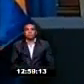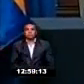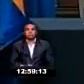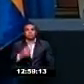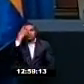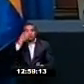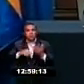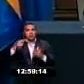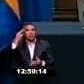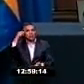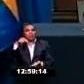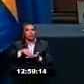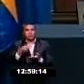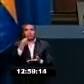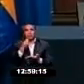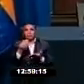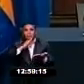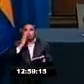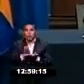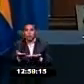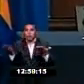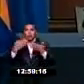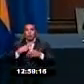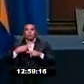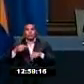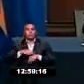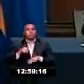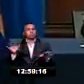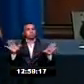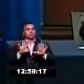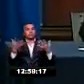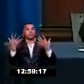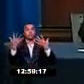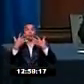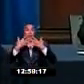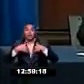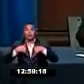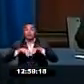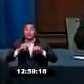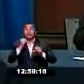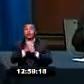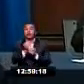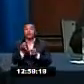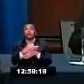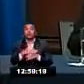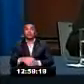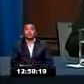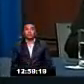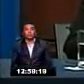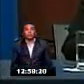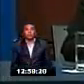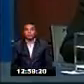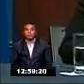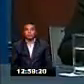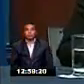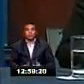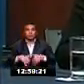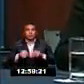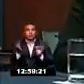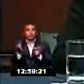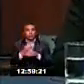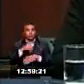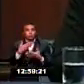podríamos desabastecernos de alimentos en los próximos días. Las fábricas siguen funcionando, las cadenas logísticas siguen